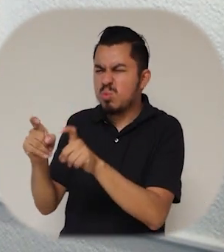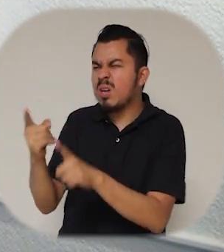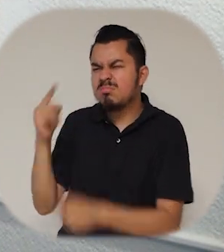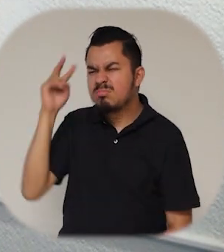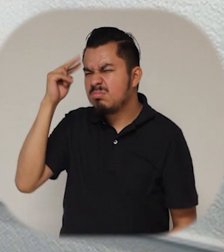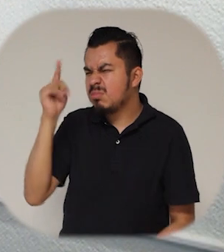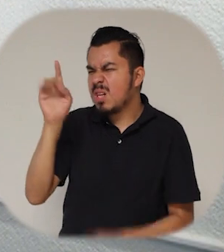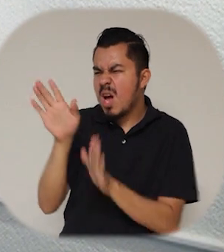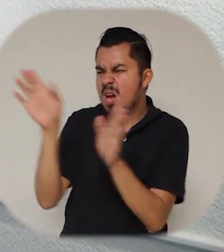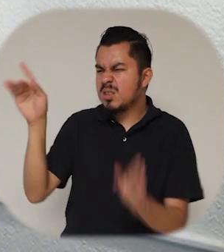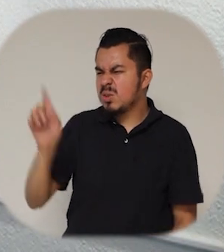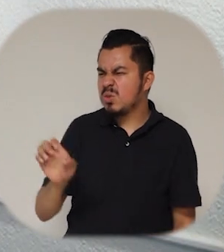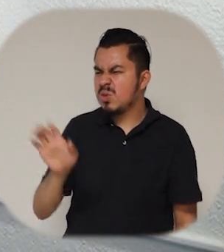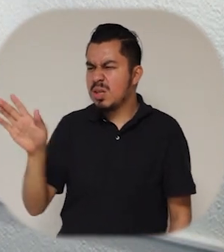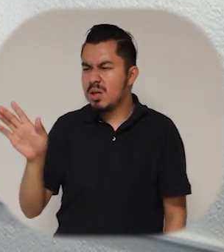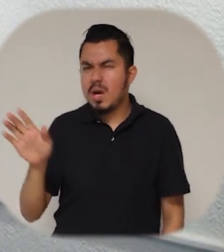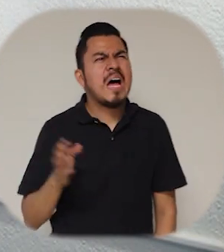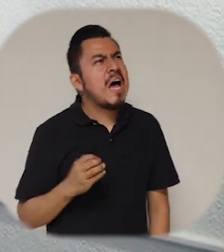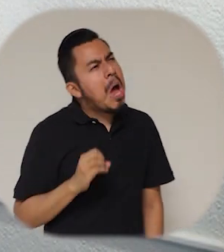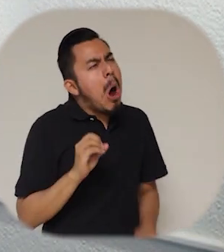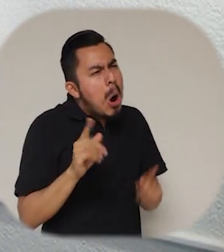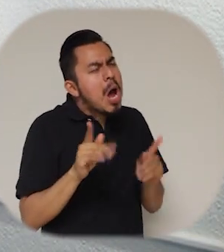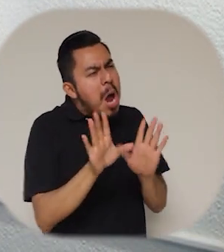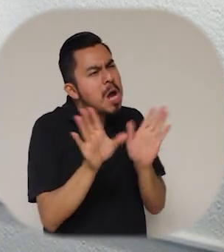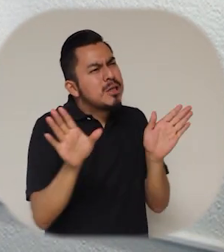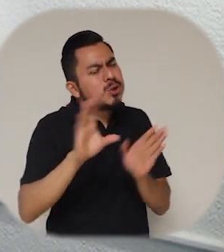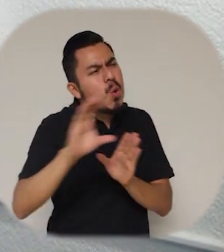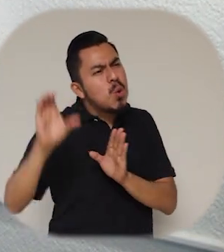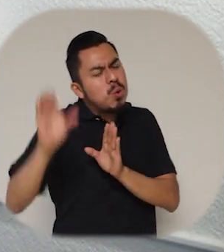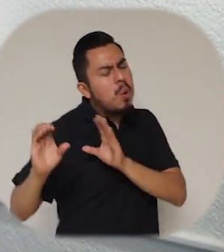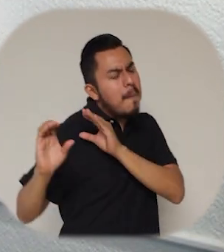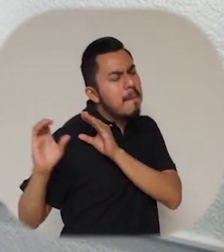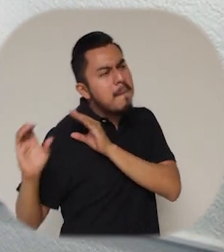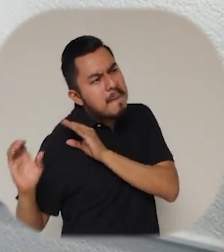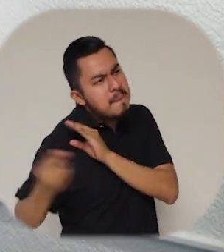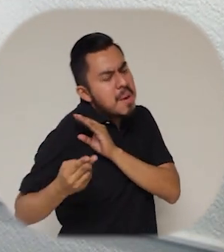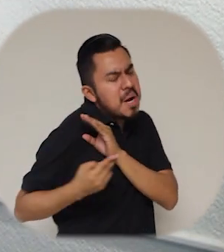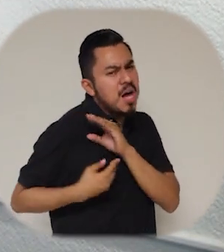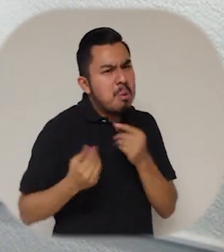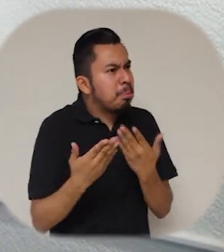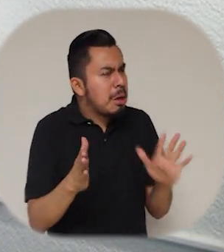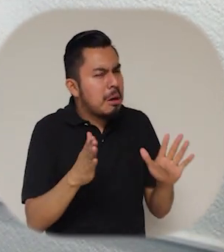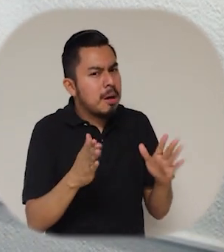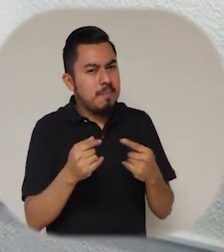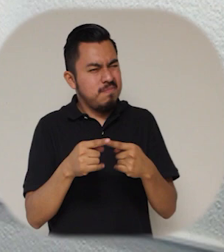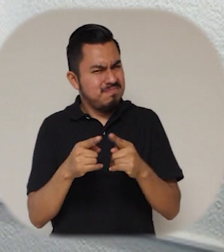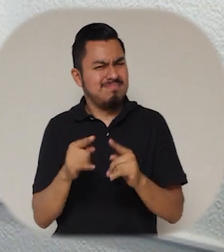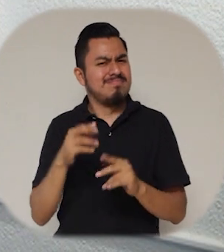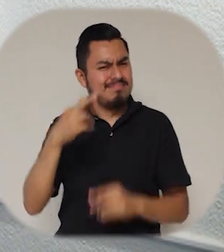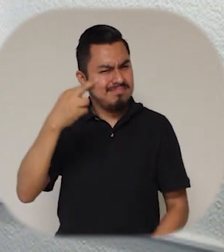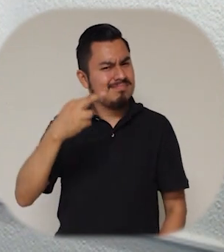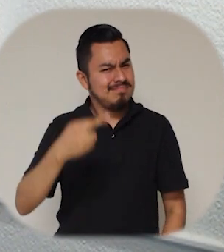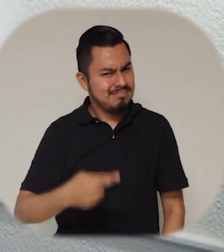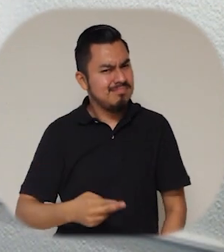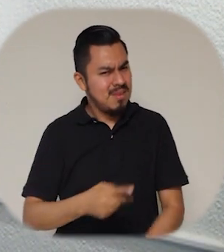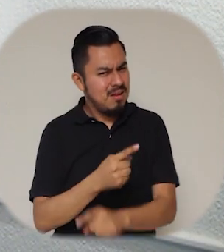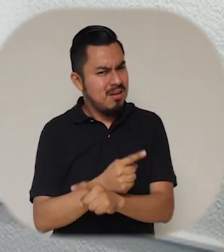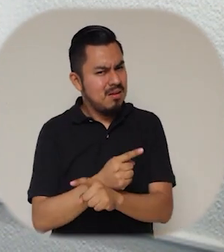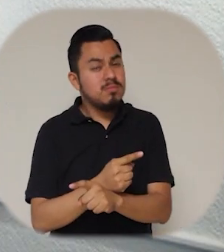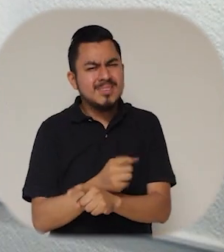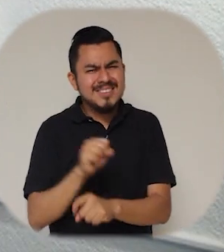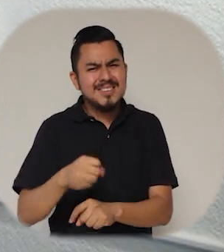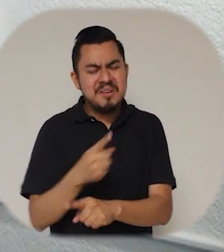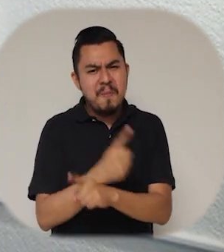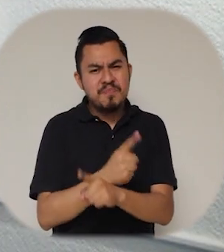cruz por mi pecado y ya. Pero incluso realmente es correcto el decir eso, pero si lo miramos de forma un poco